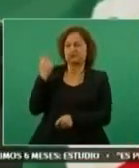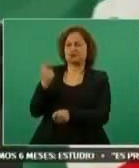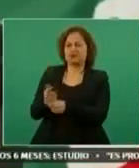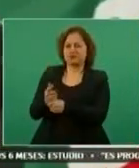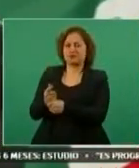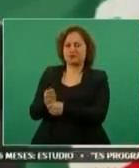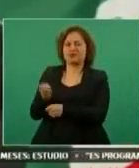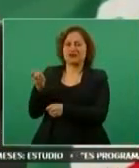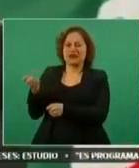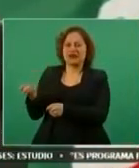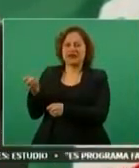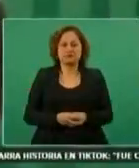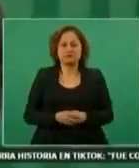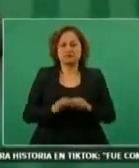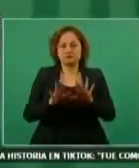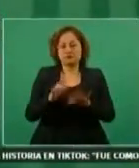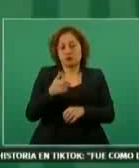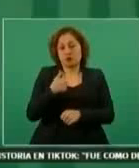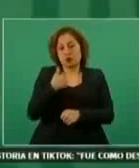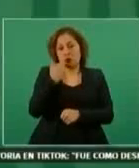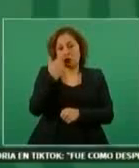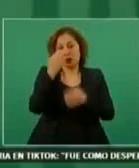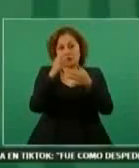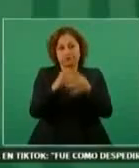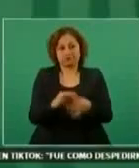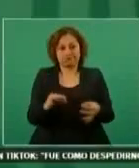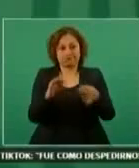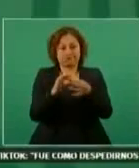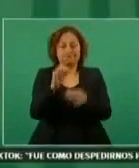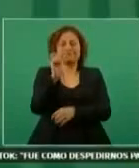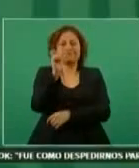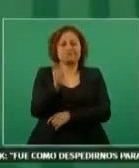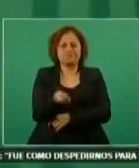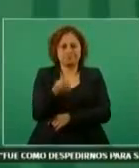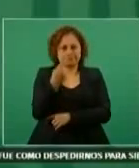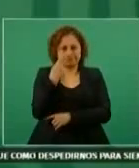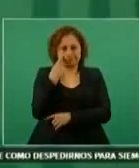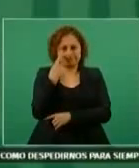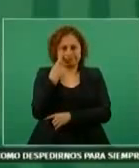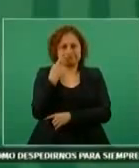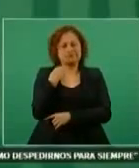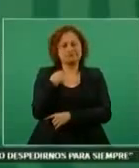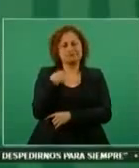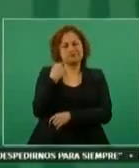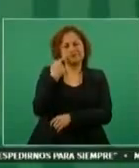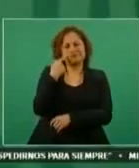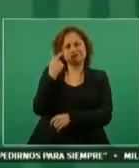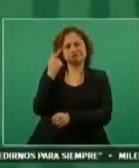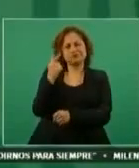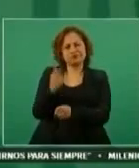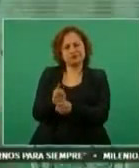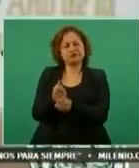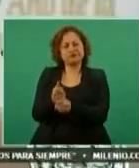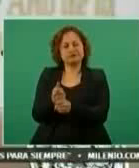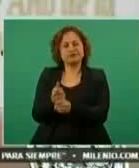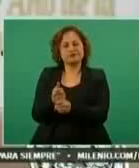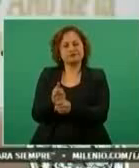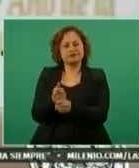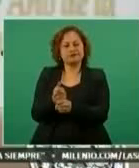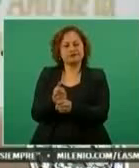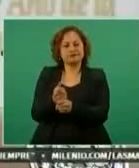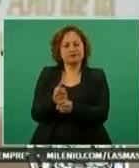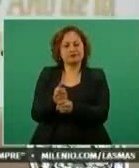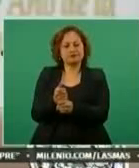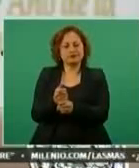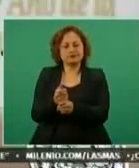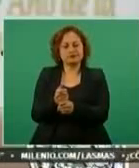¿Debieron retirarle la candidatura? Por la presunta violación de alguien, no porque no presentó los